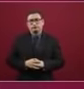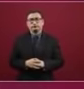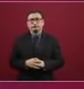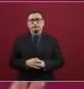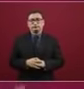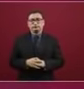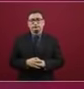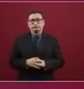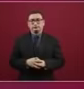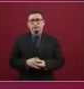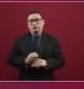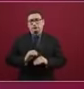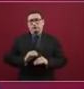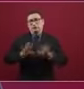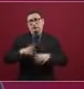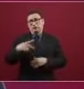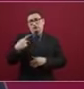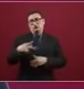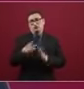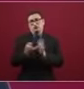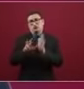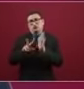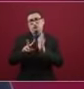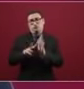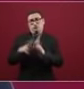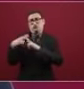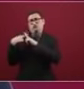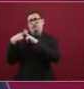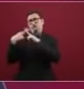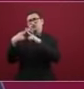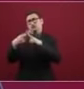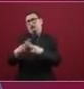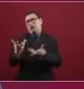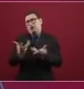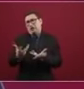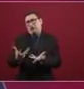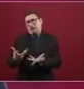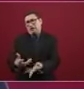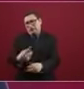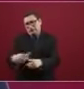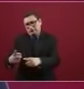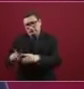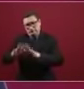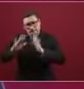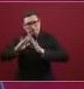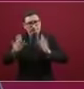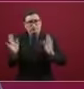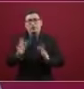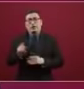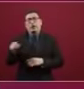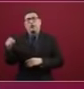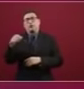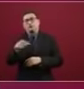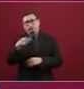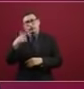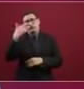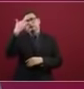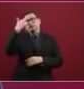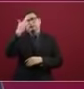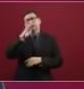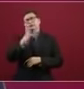su carrera que hicieron dentro de las Fuerzas Armadas, hay una vinculación afectiva, hay